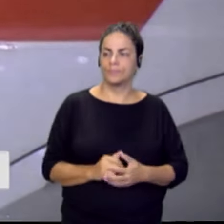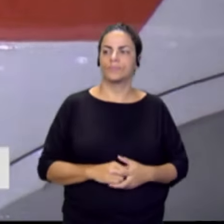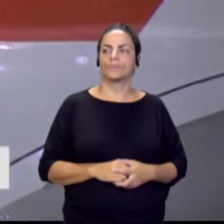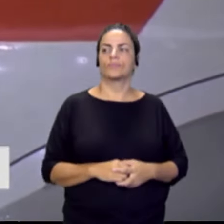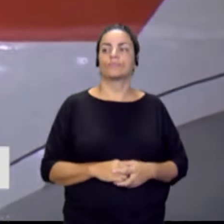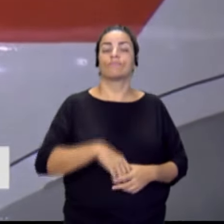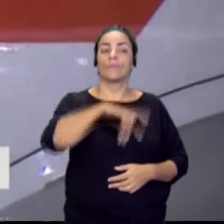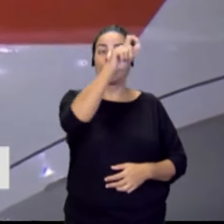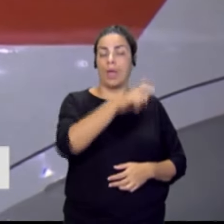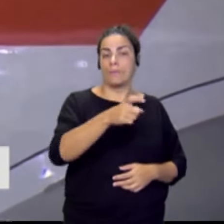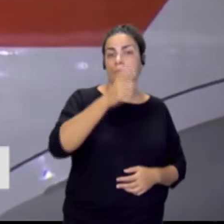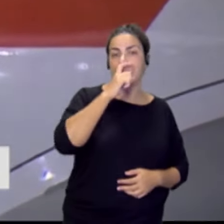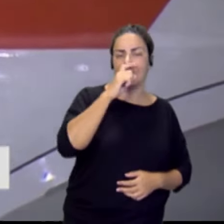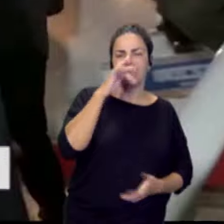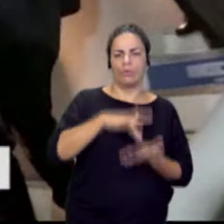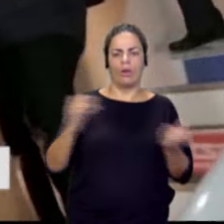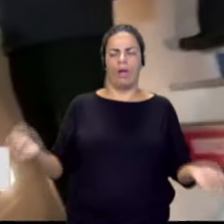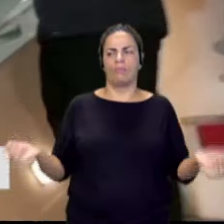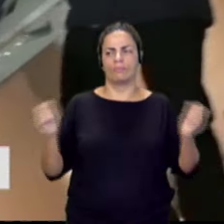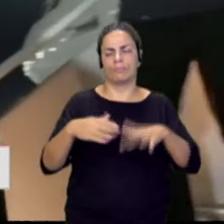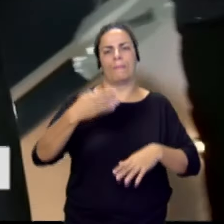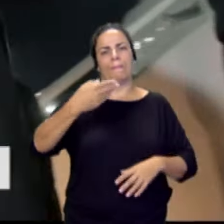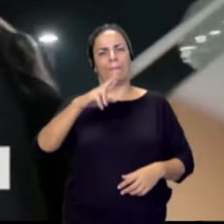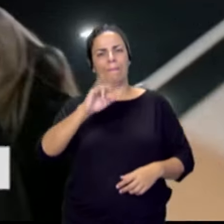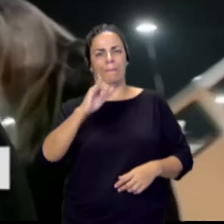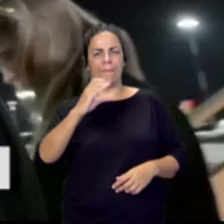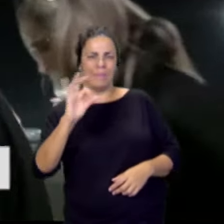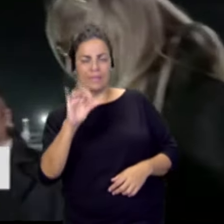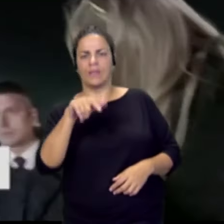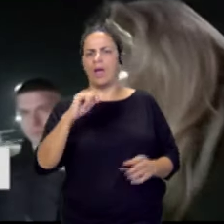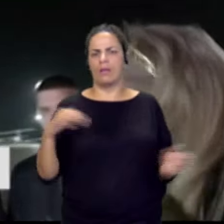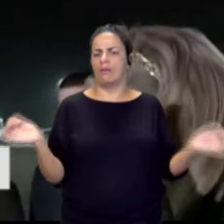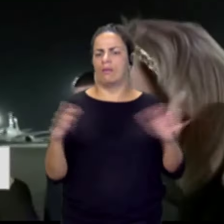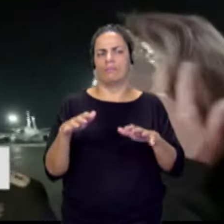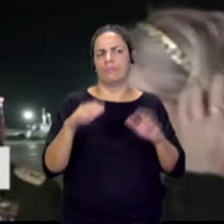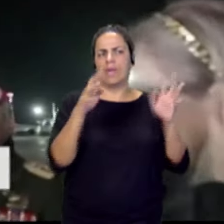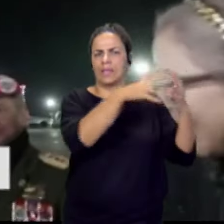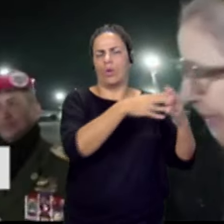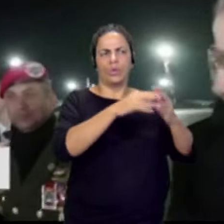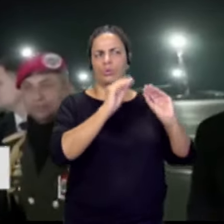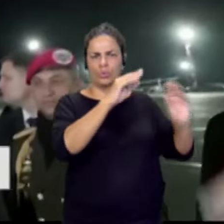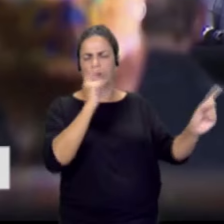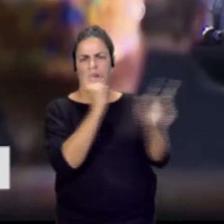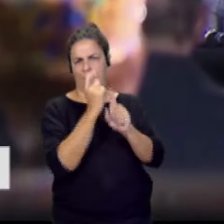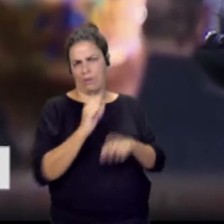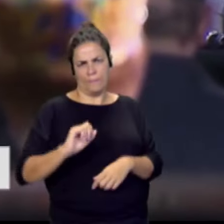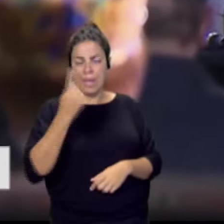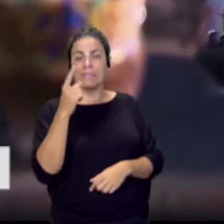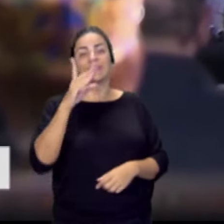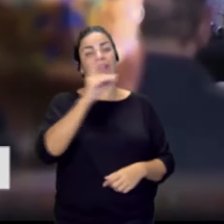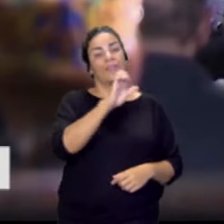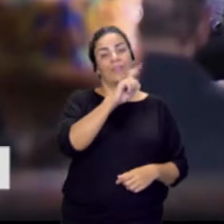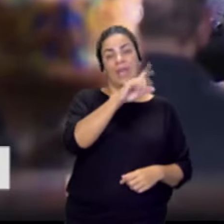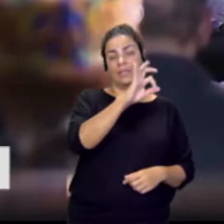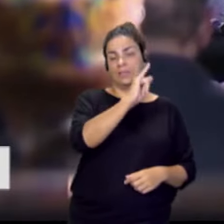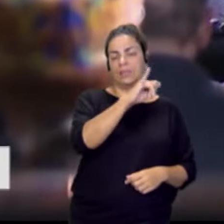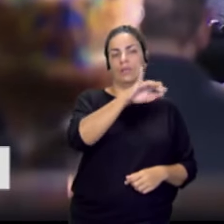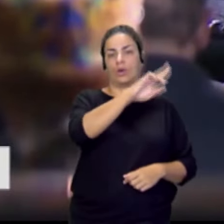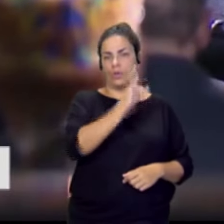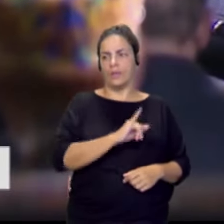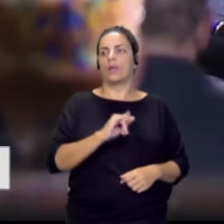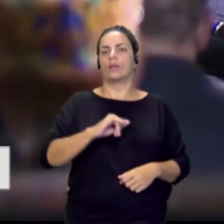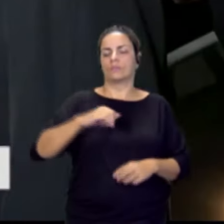Nicolás Maduro llega a la cumbre de las BRICS, donde se reúnen los mayores enemigos de Estados Unidos. Delcy Rodríguez recibió al presidente en las